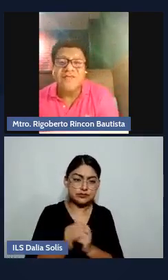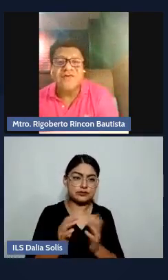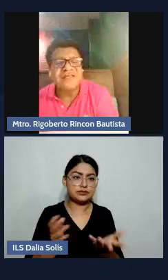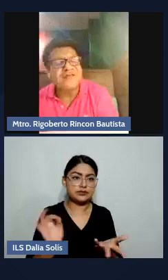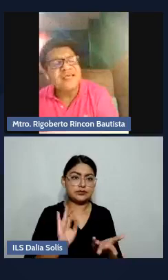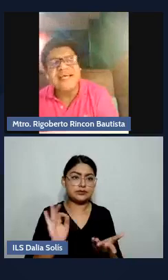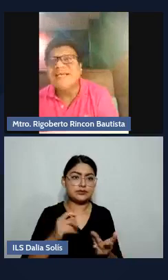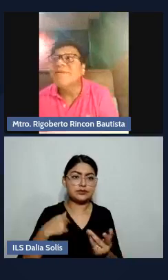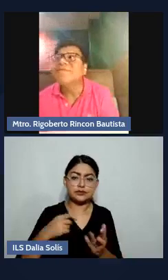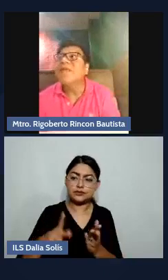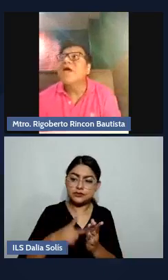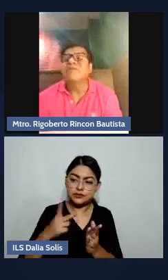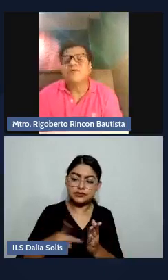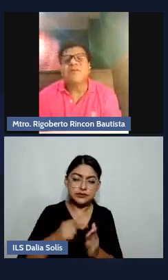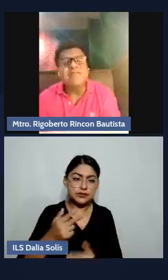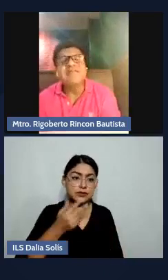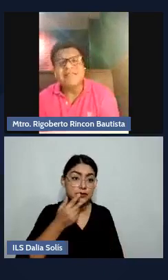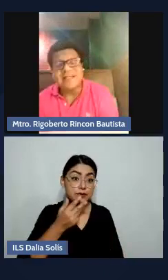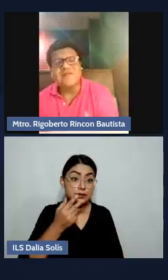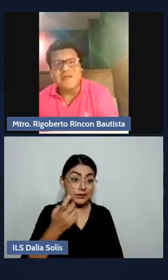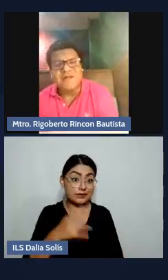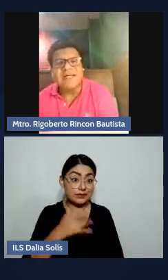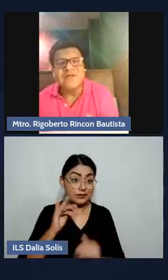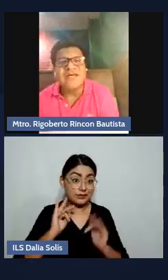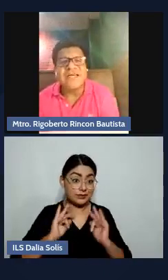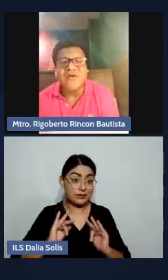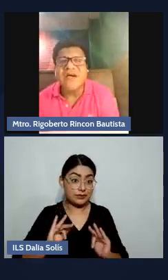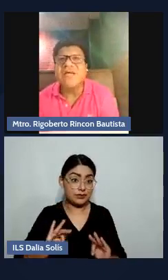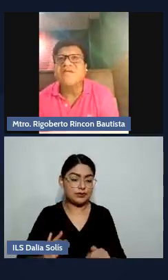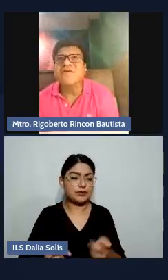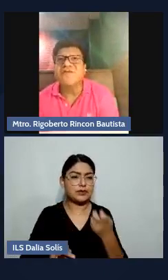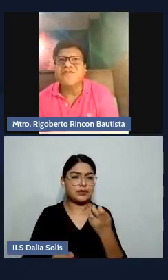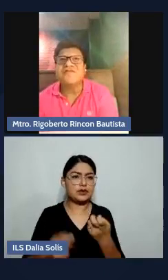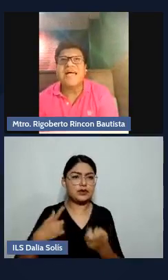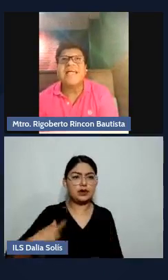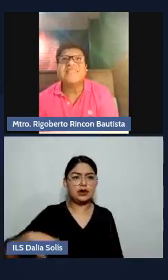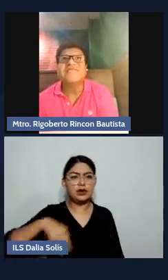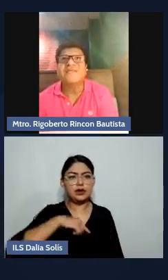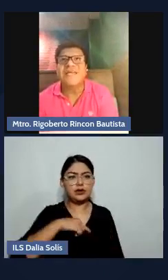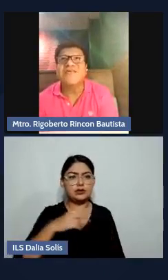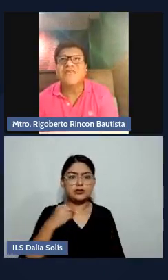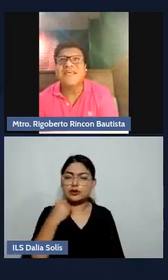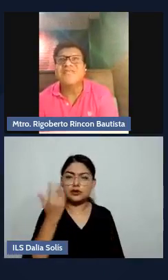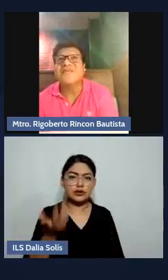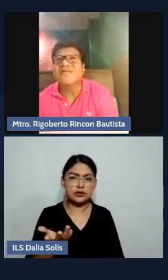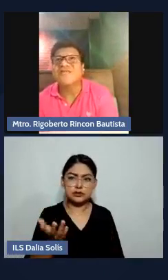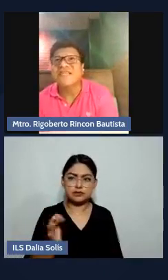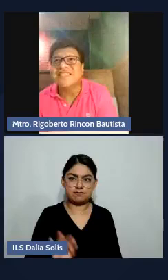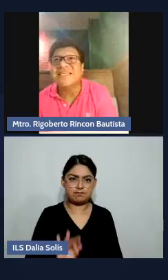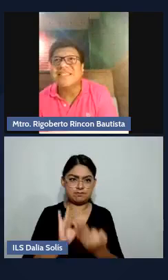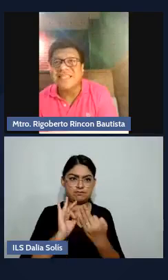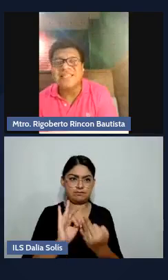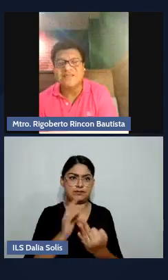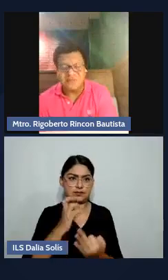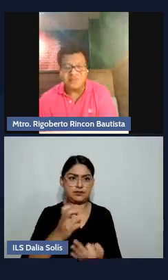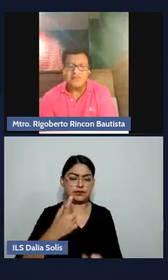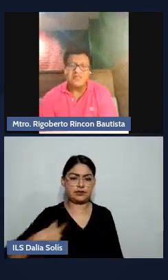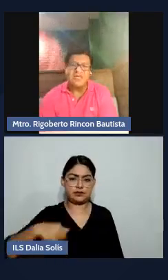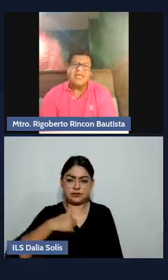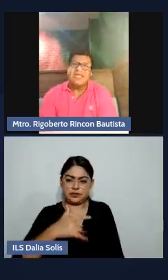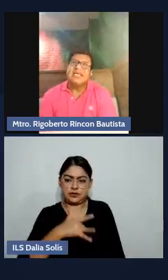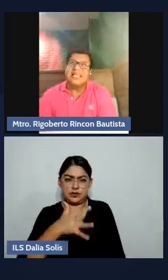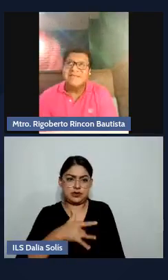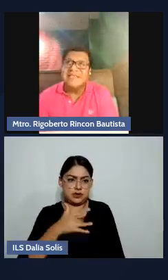calma, pues completamente estamos hablando que no queremos afrontar esto que nos hace sentir ansiosos y que tal